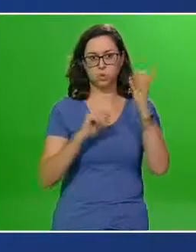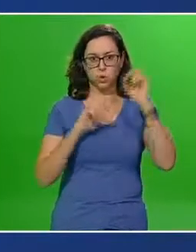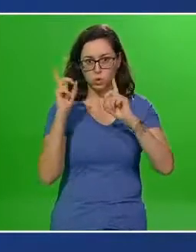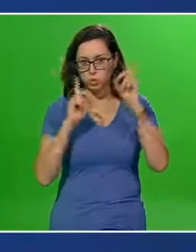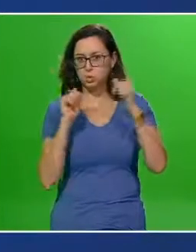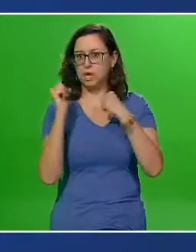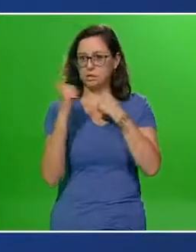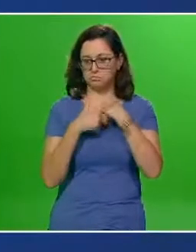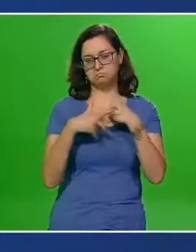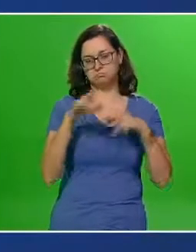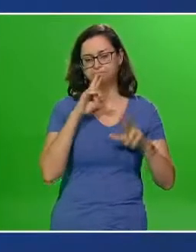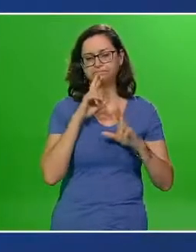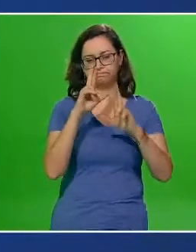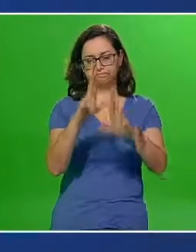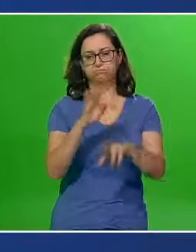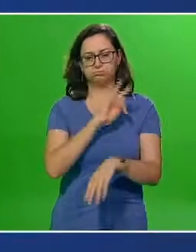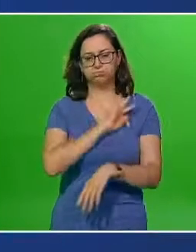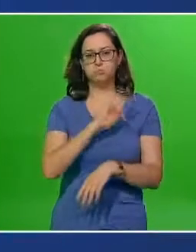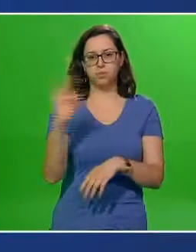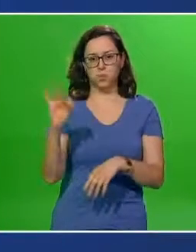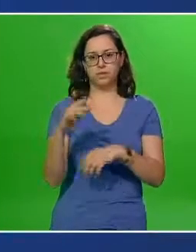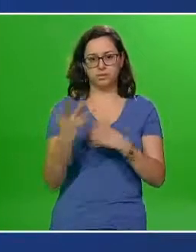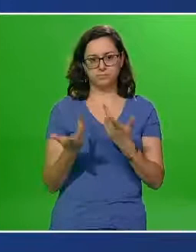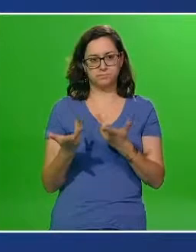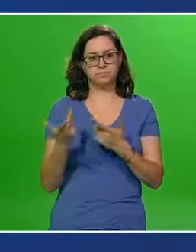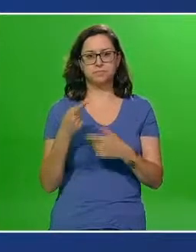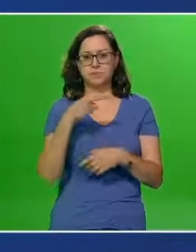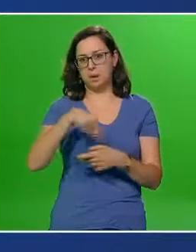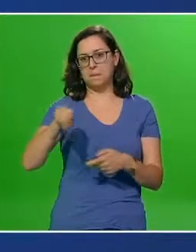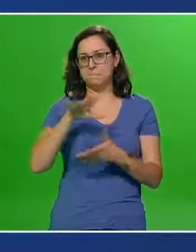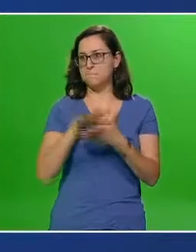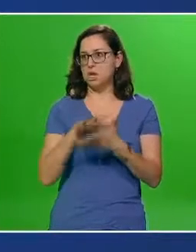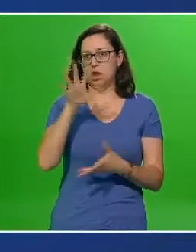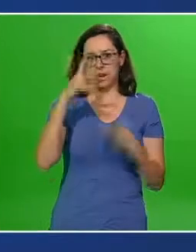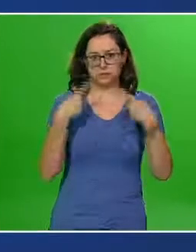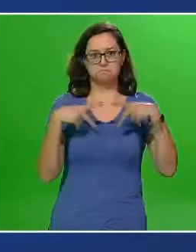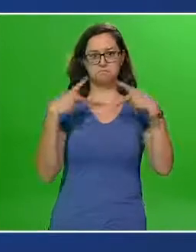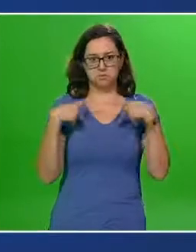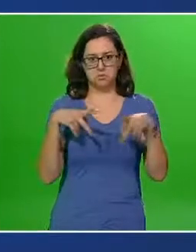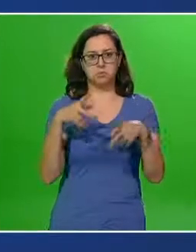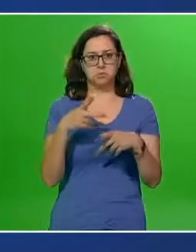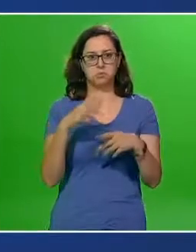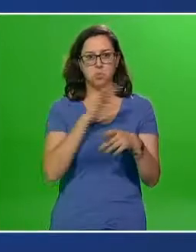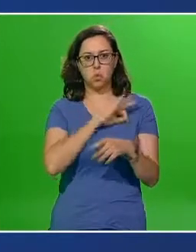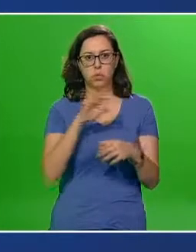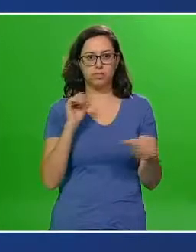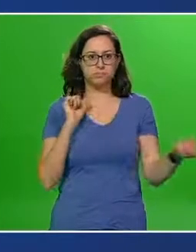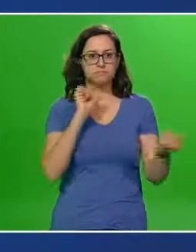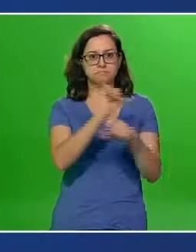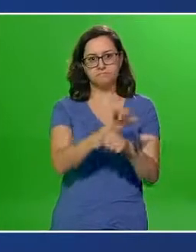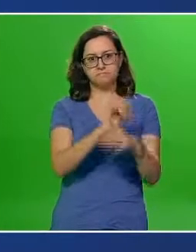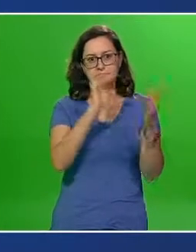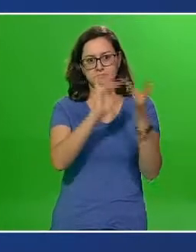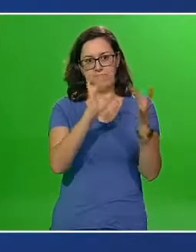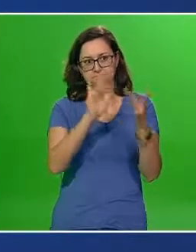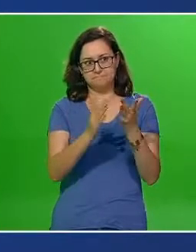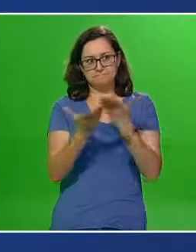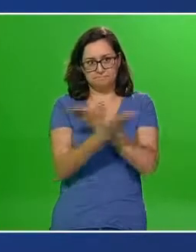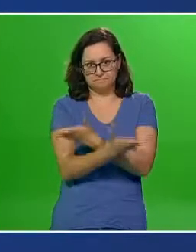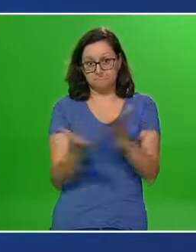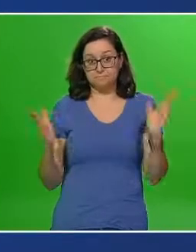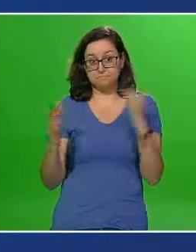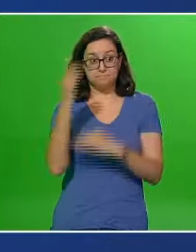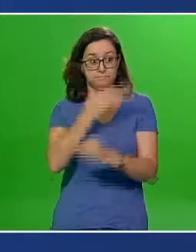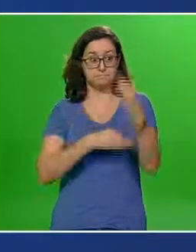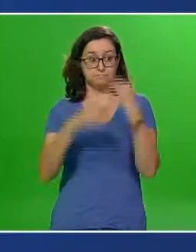resolviendo algunas de las dudas automatizadas que la gran mayoría de la población tiene. Entonces los invitamos a